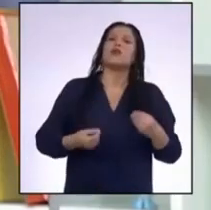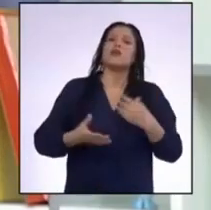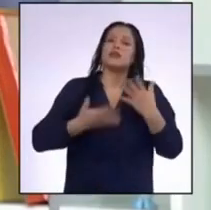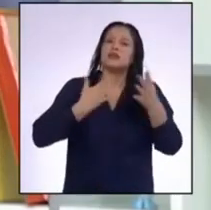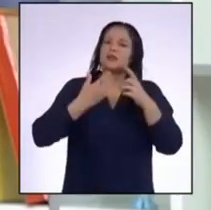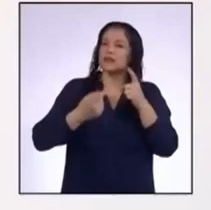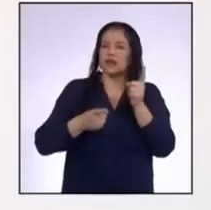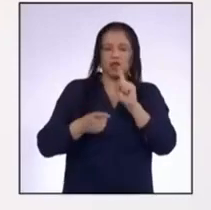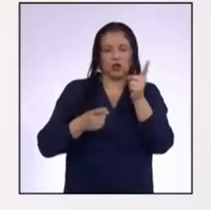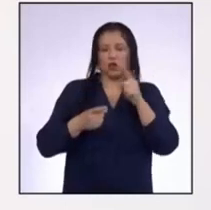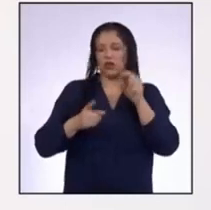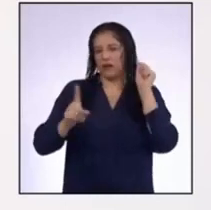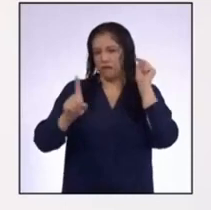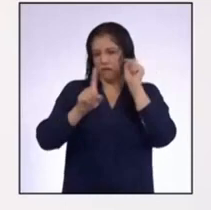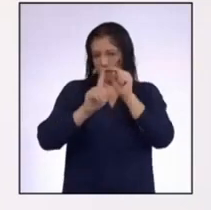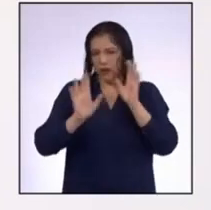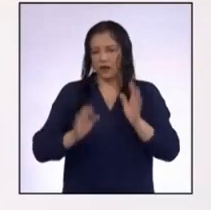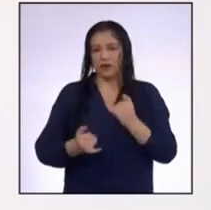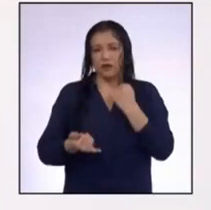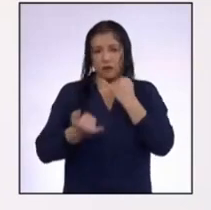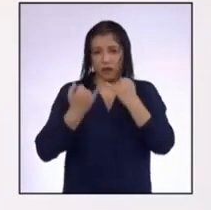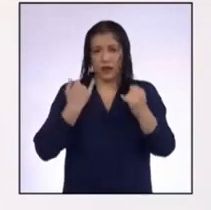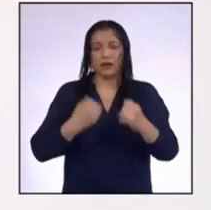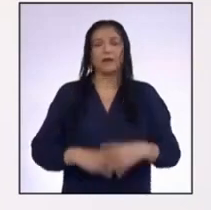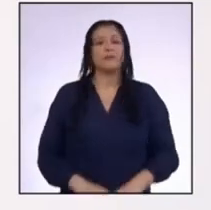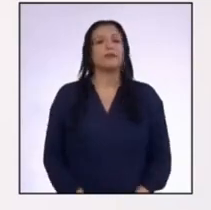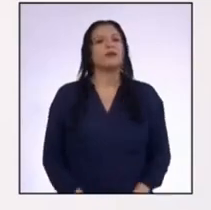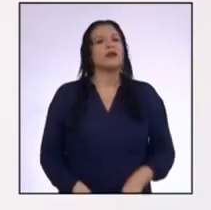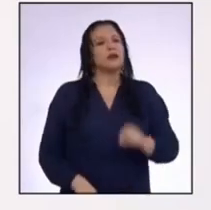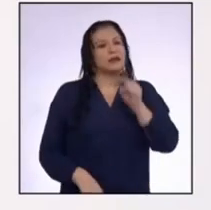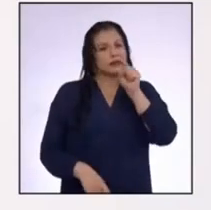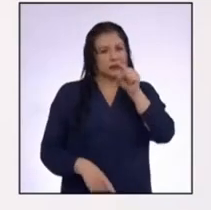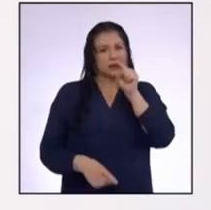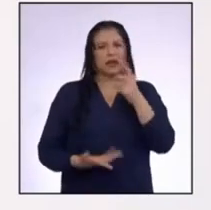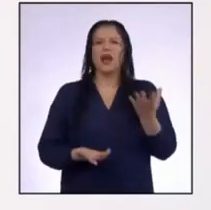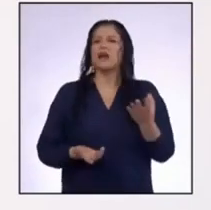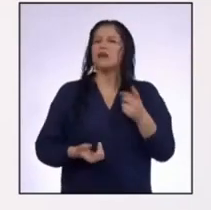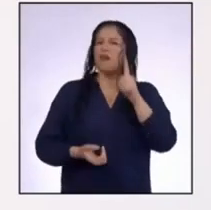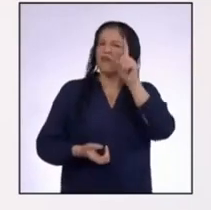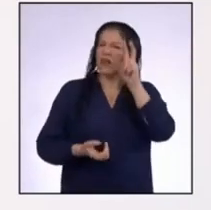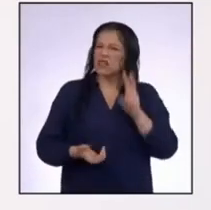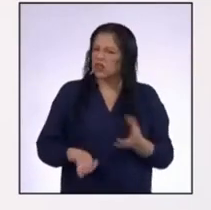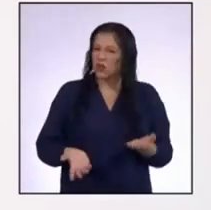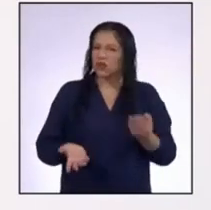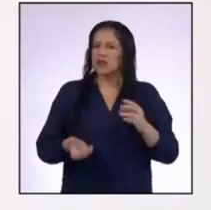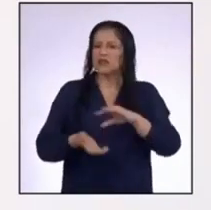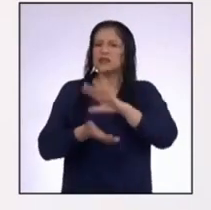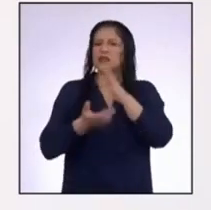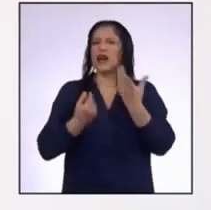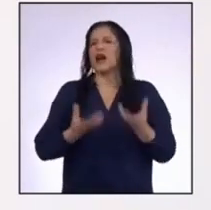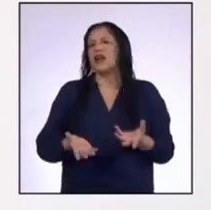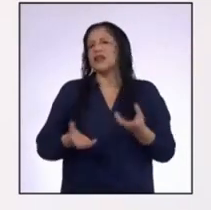decimales infinitos. Así es. Ese tipo de fracciones dan lugar